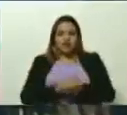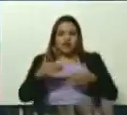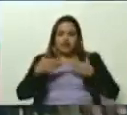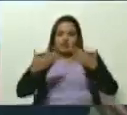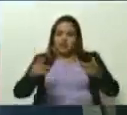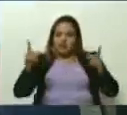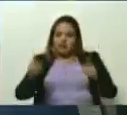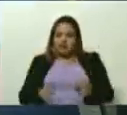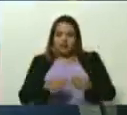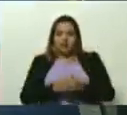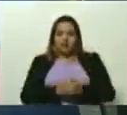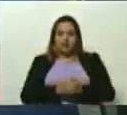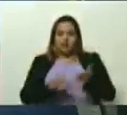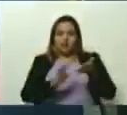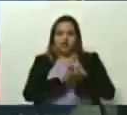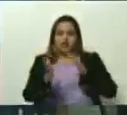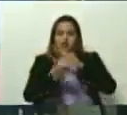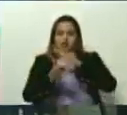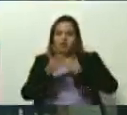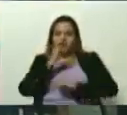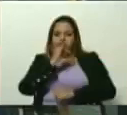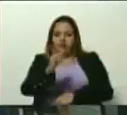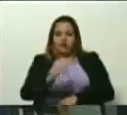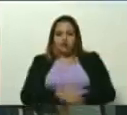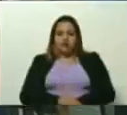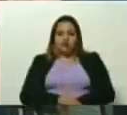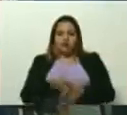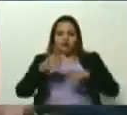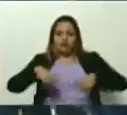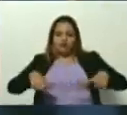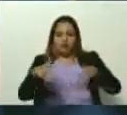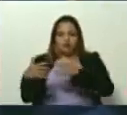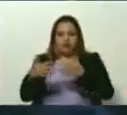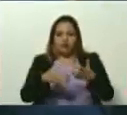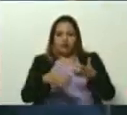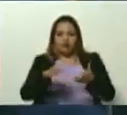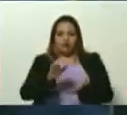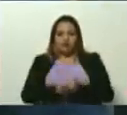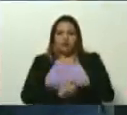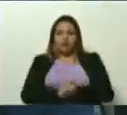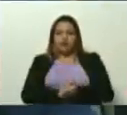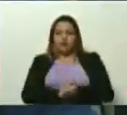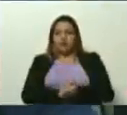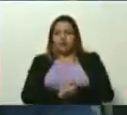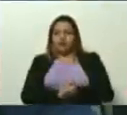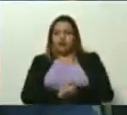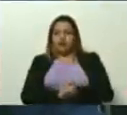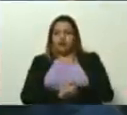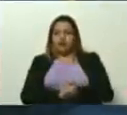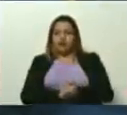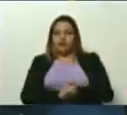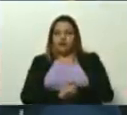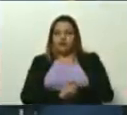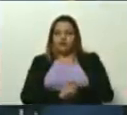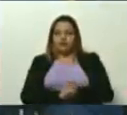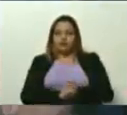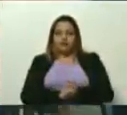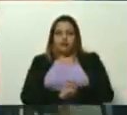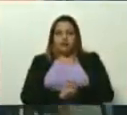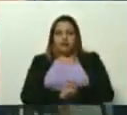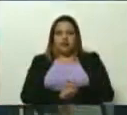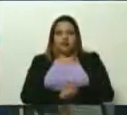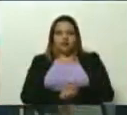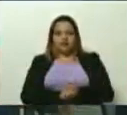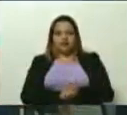también apalancándonos en la tecnología de información con una sala de batalla situacional. Hugo Chávez, comandante supremo Hugo Chávez, que nos va